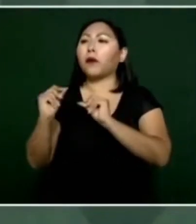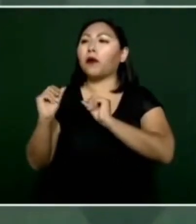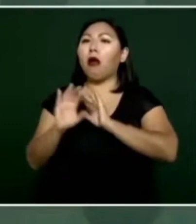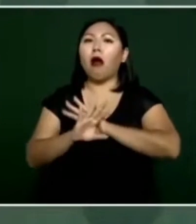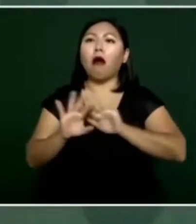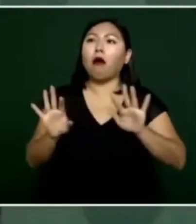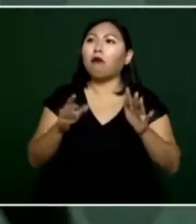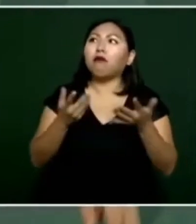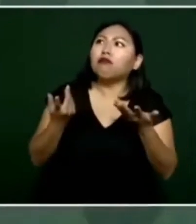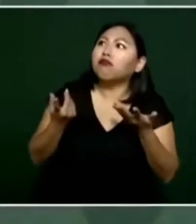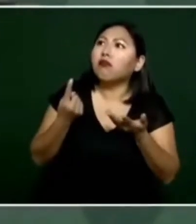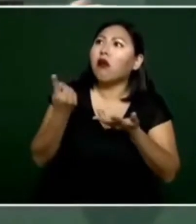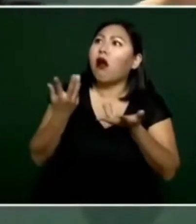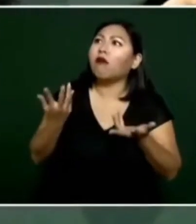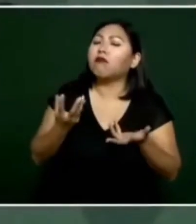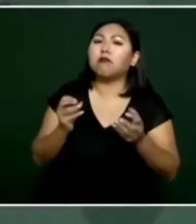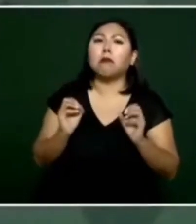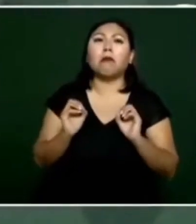a